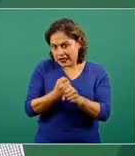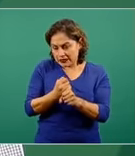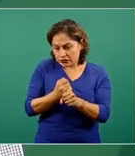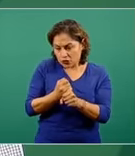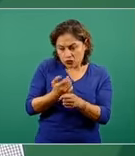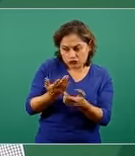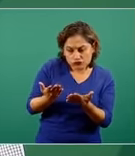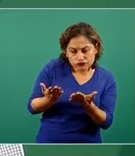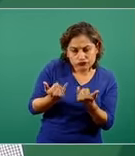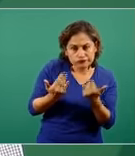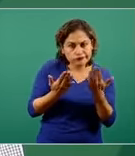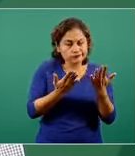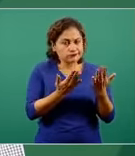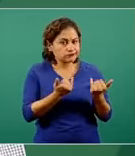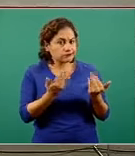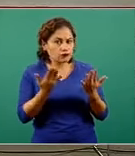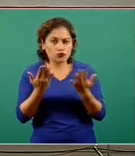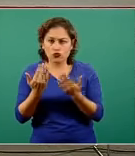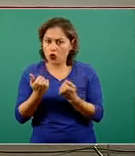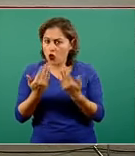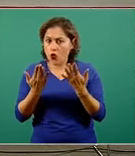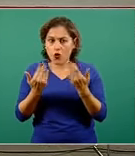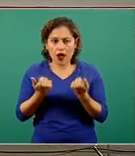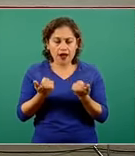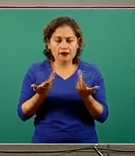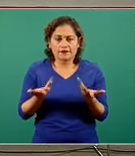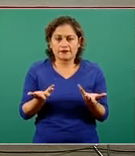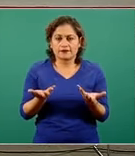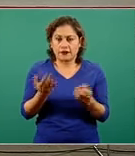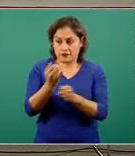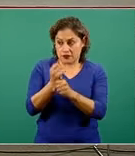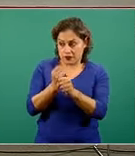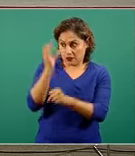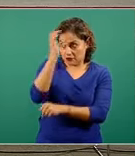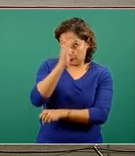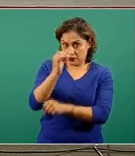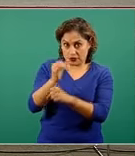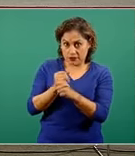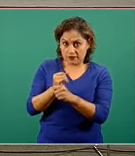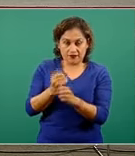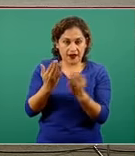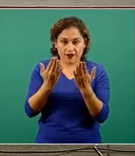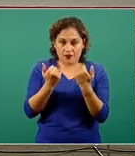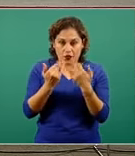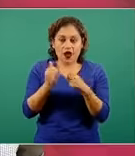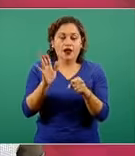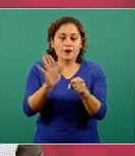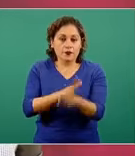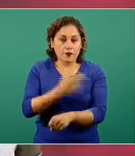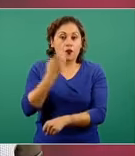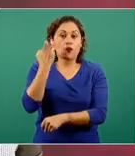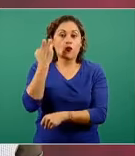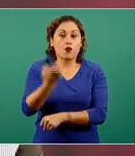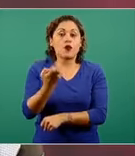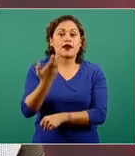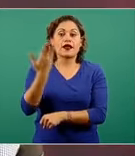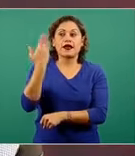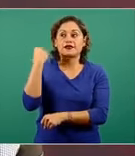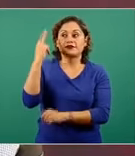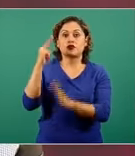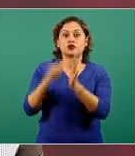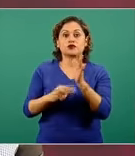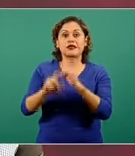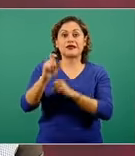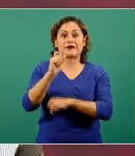Hasta este momento no hay ninguna evidencia científica, y es por eso que también ya desde mediados del año pasado, la misma